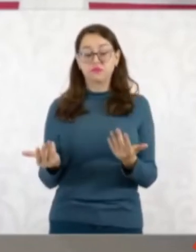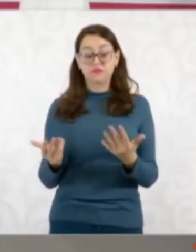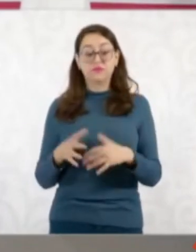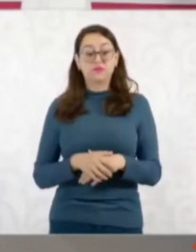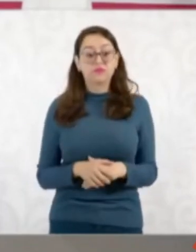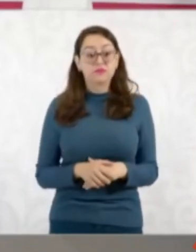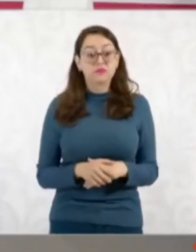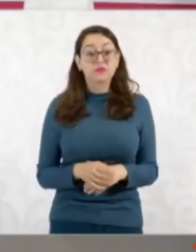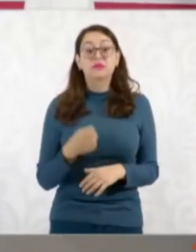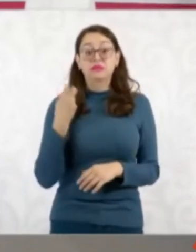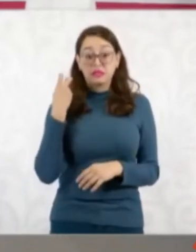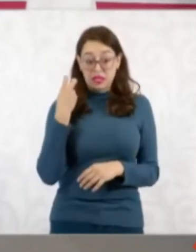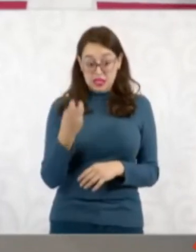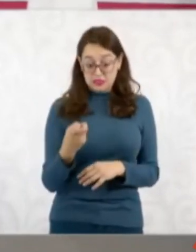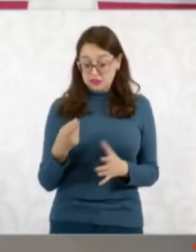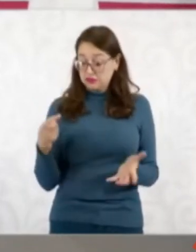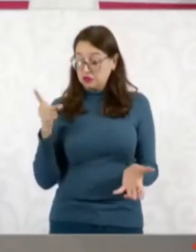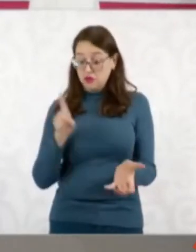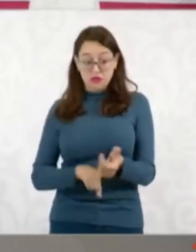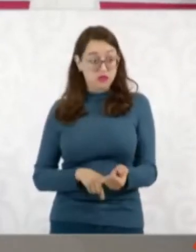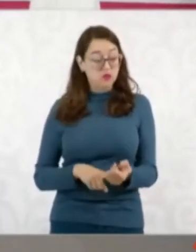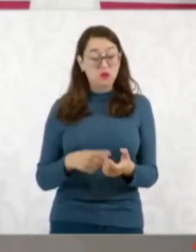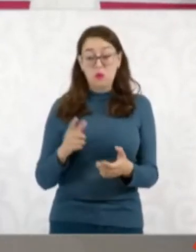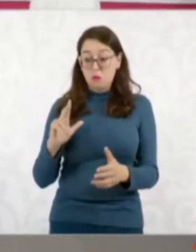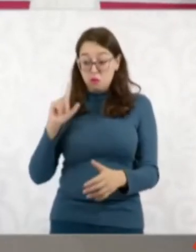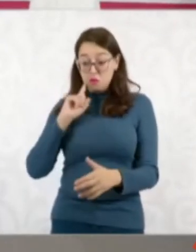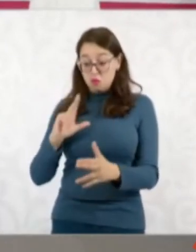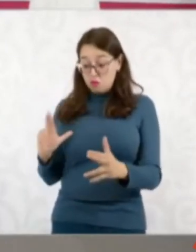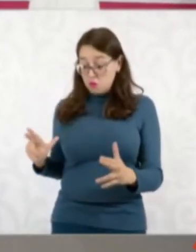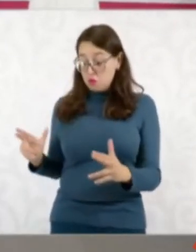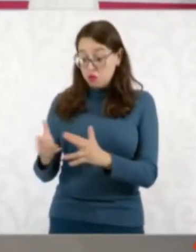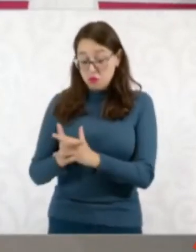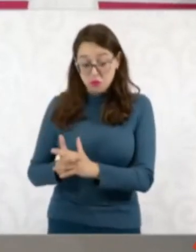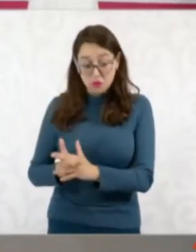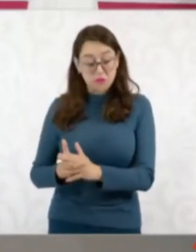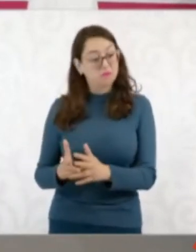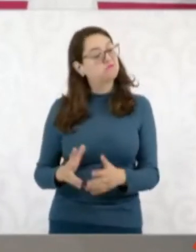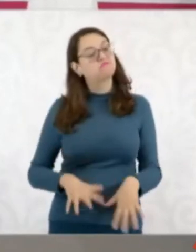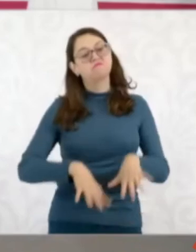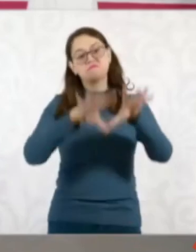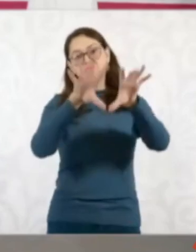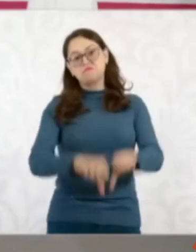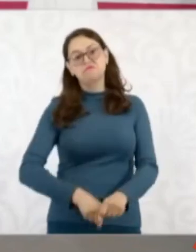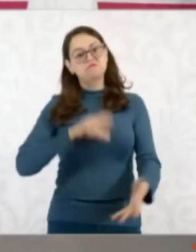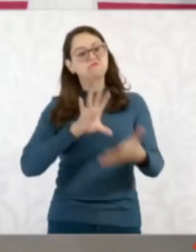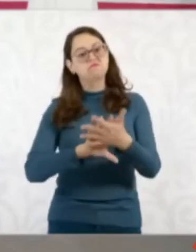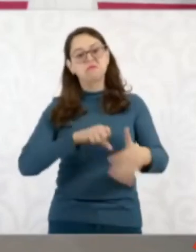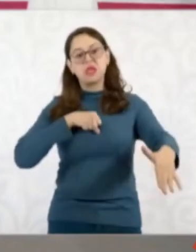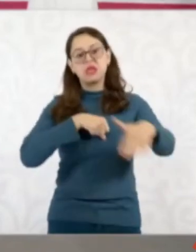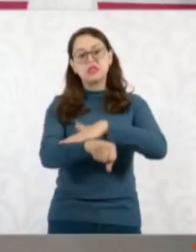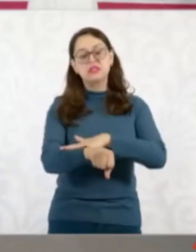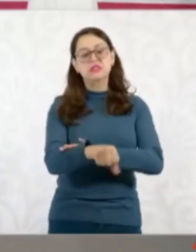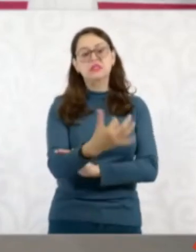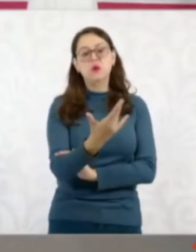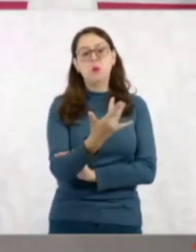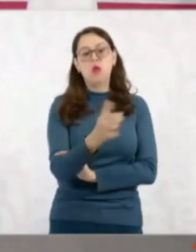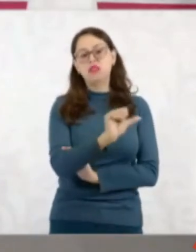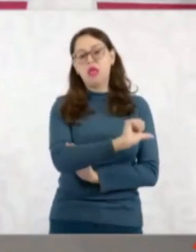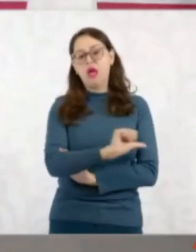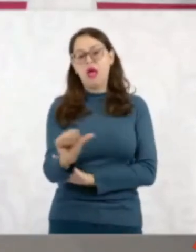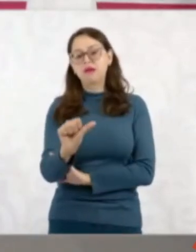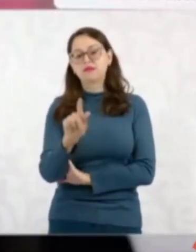ya homologada en todo el país de 50 a 70 años de prisión y se